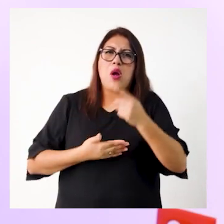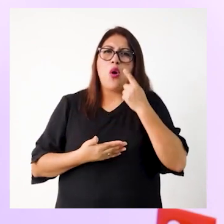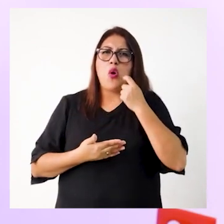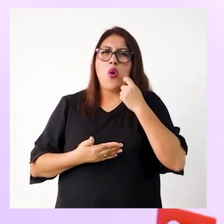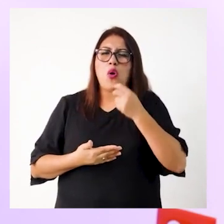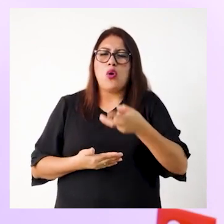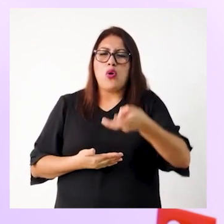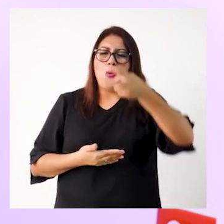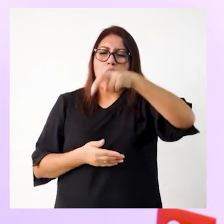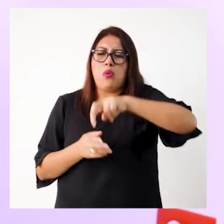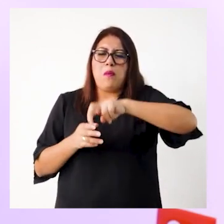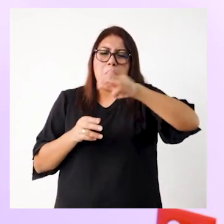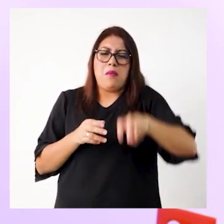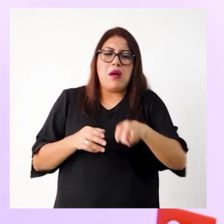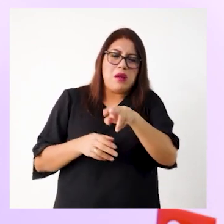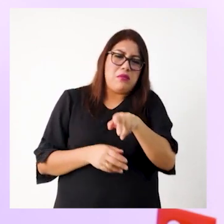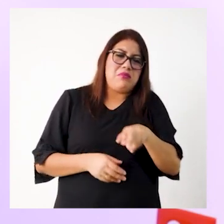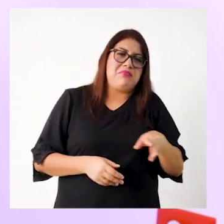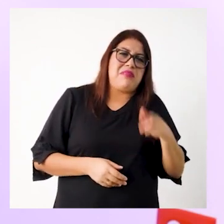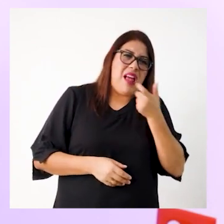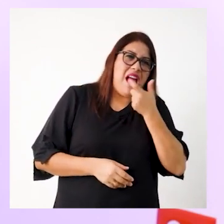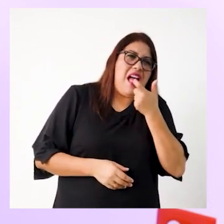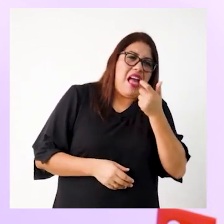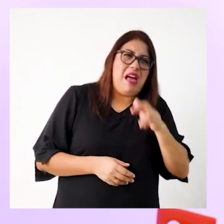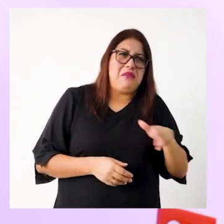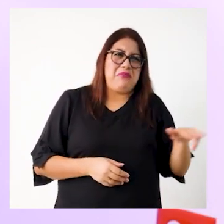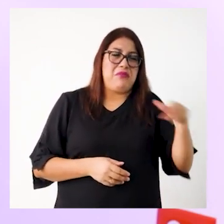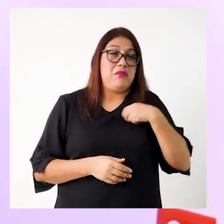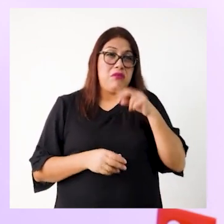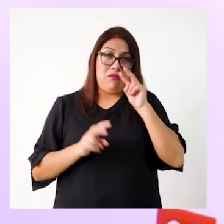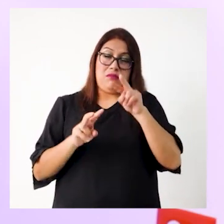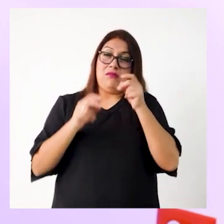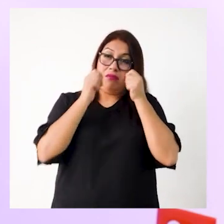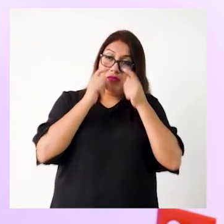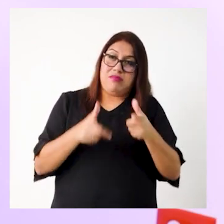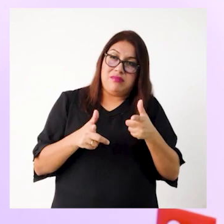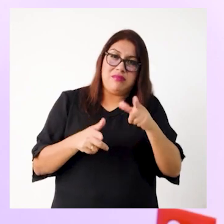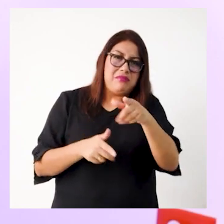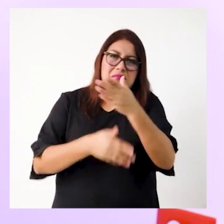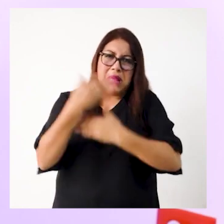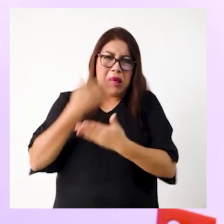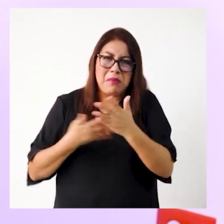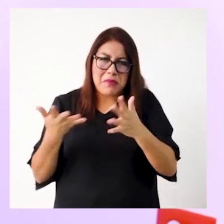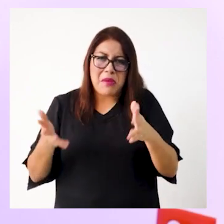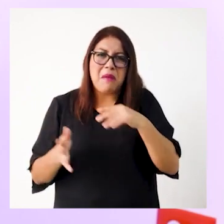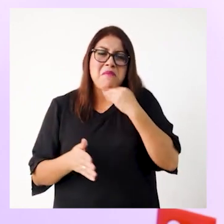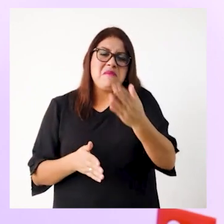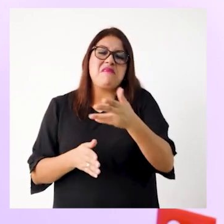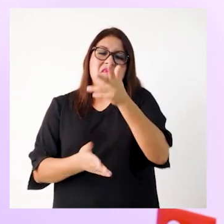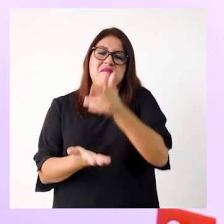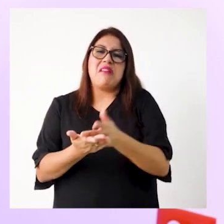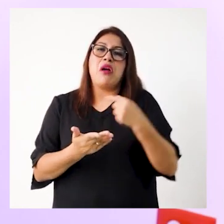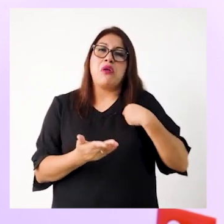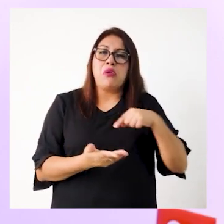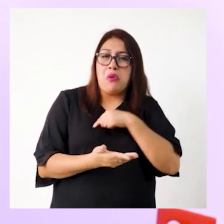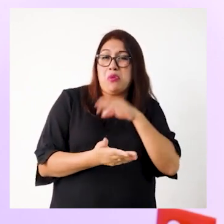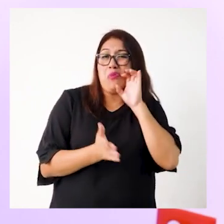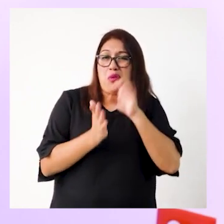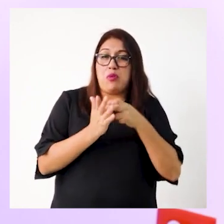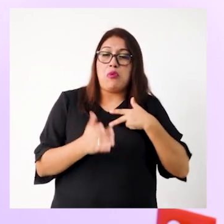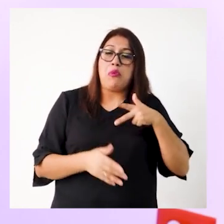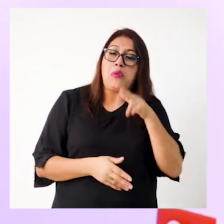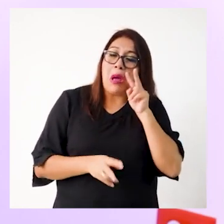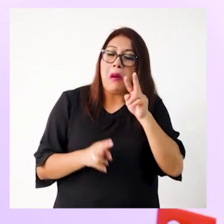un sujeto y se va corriendo, matándose de la risa. Yo me quedé pasmado. O sea, mientras algunos de nosotros respetamos el